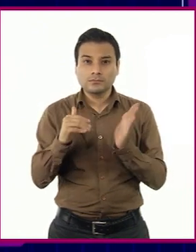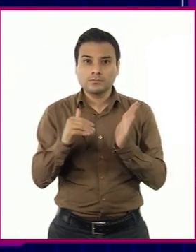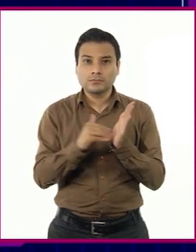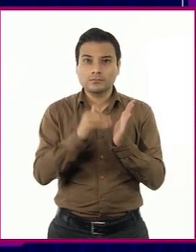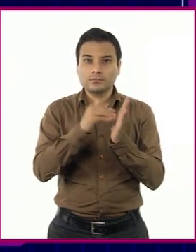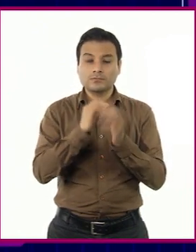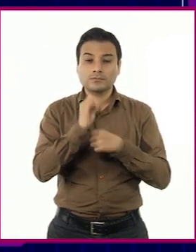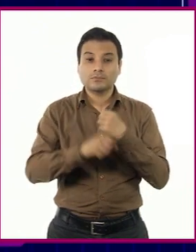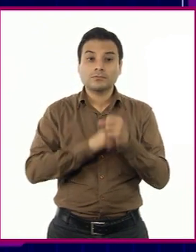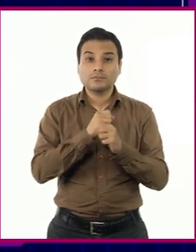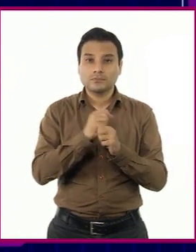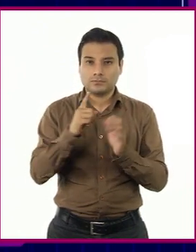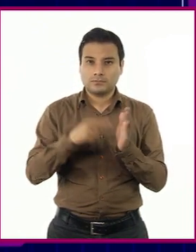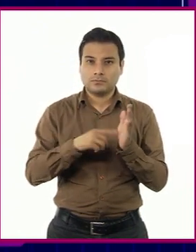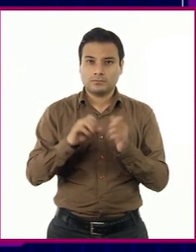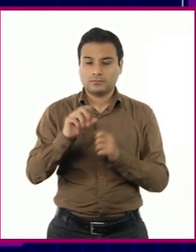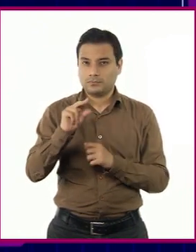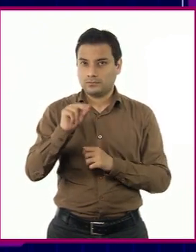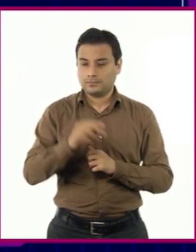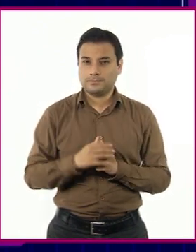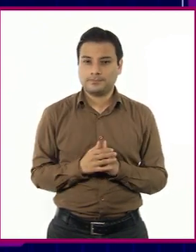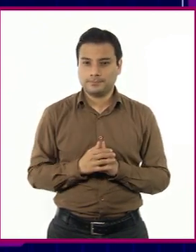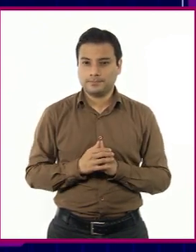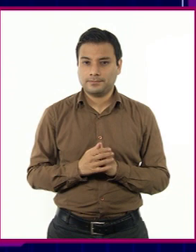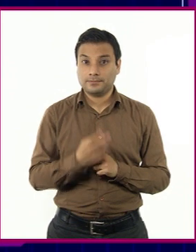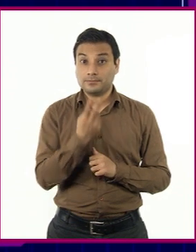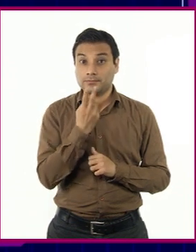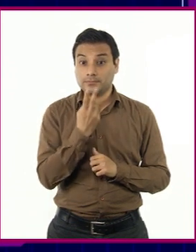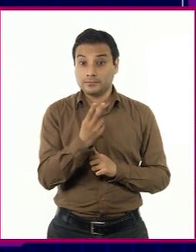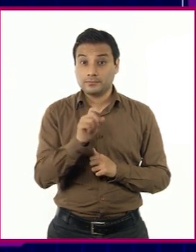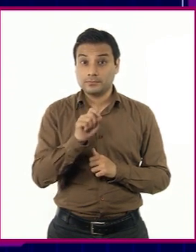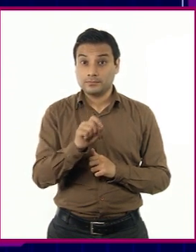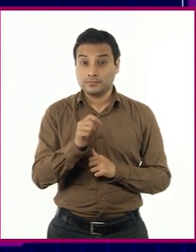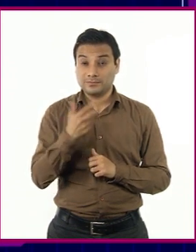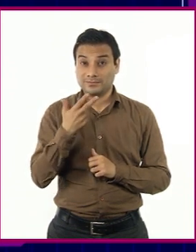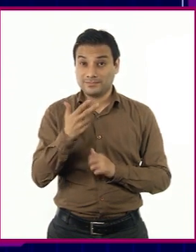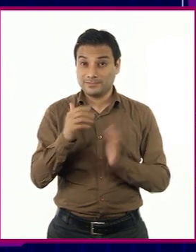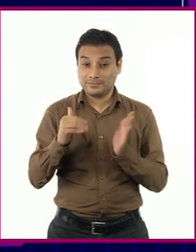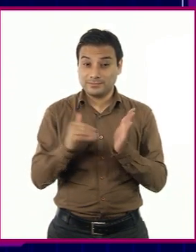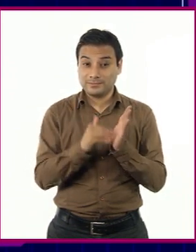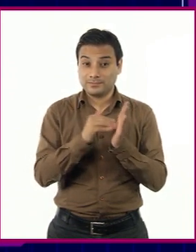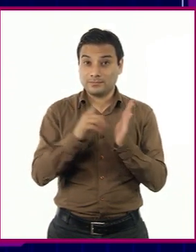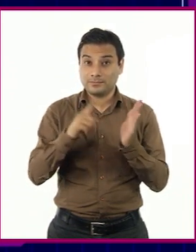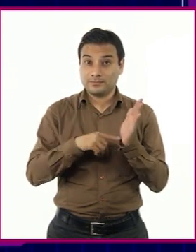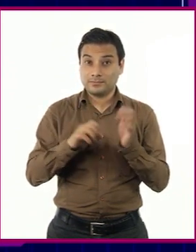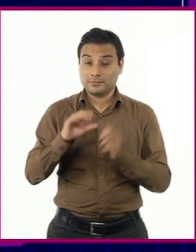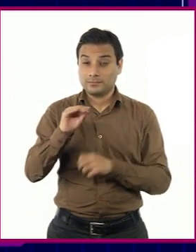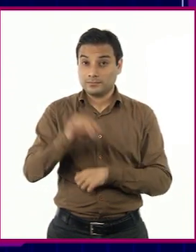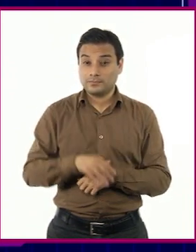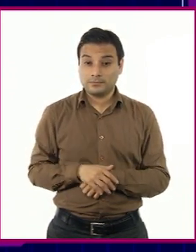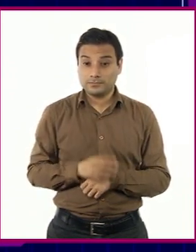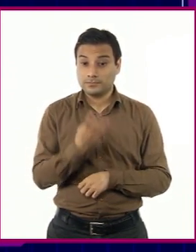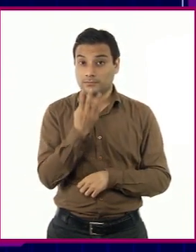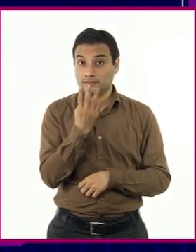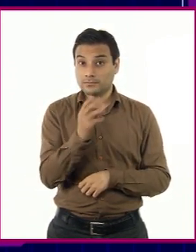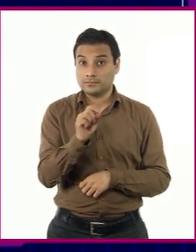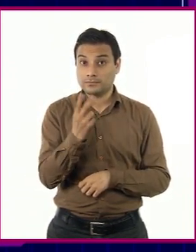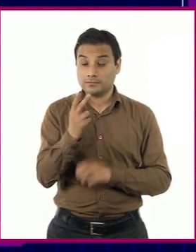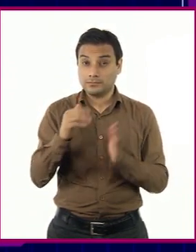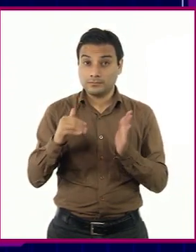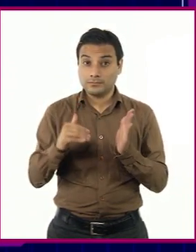de 1980, 2.8 millones en los 90 y 3.2 millones en los